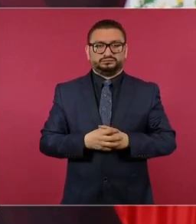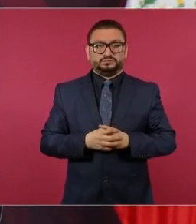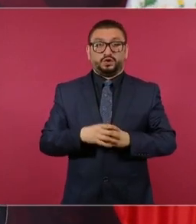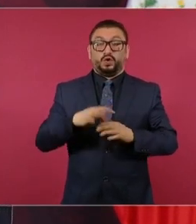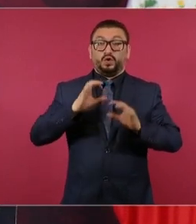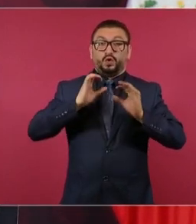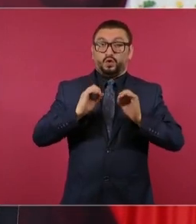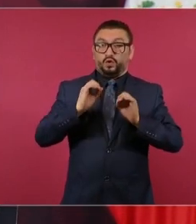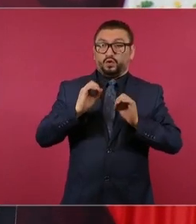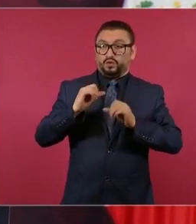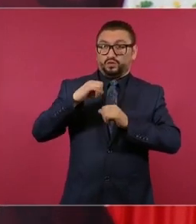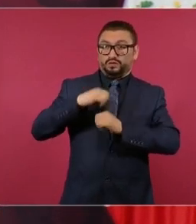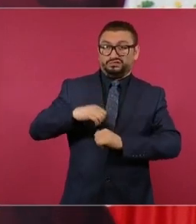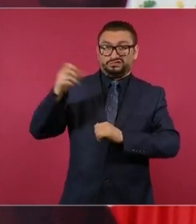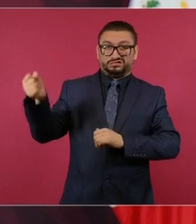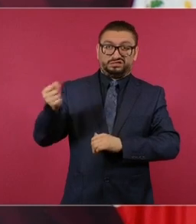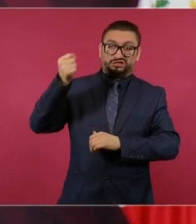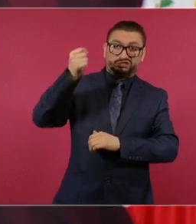imposiciones,